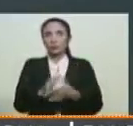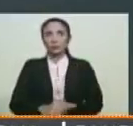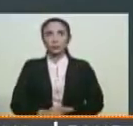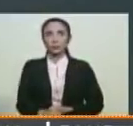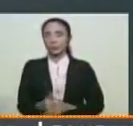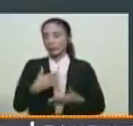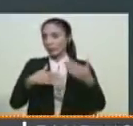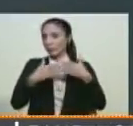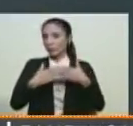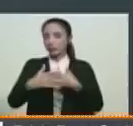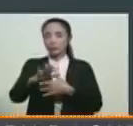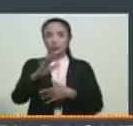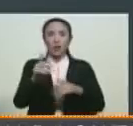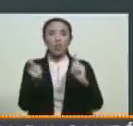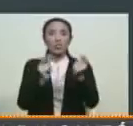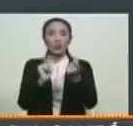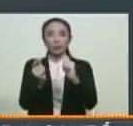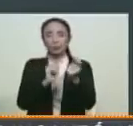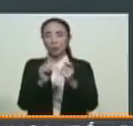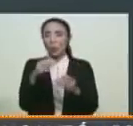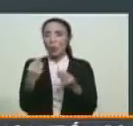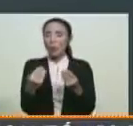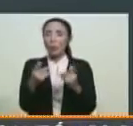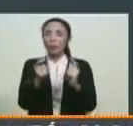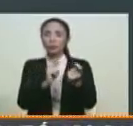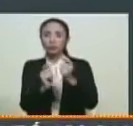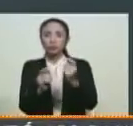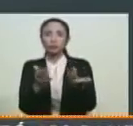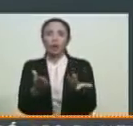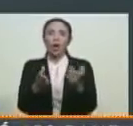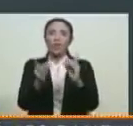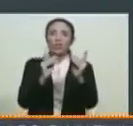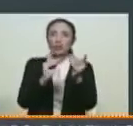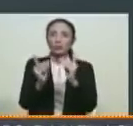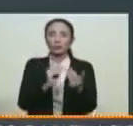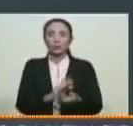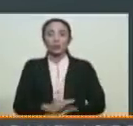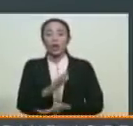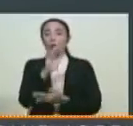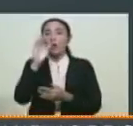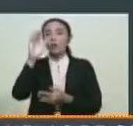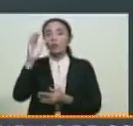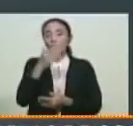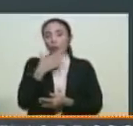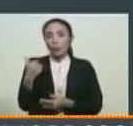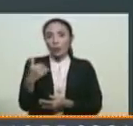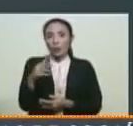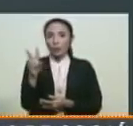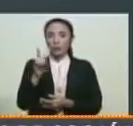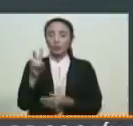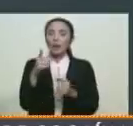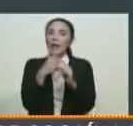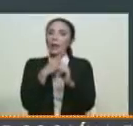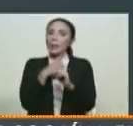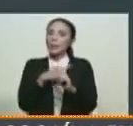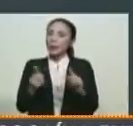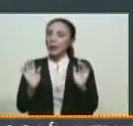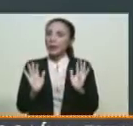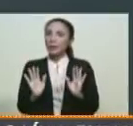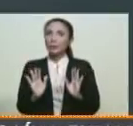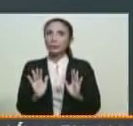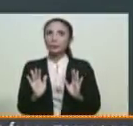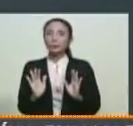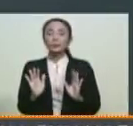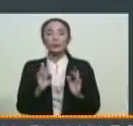a seguir debatiendo sobre nuestro país, sobre el futuro de Venezuela. Pero